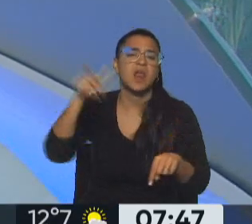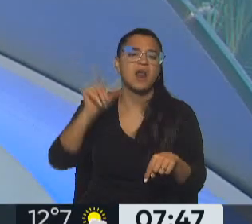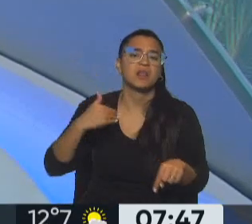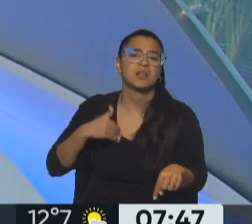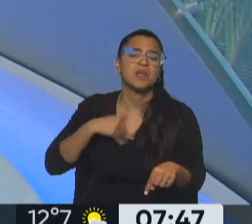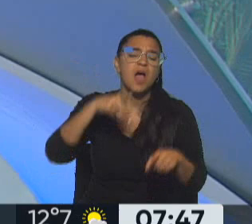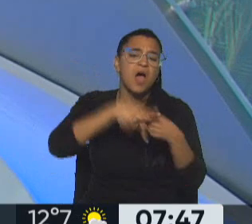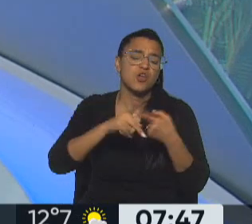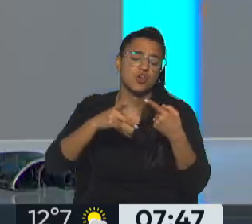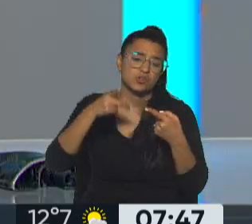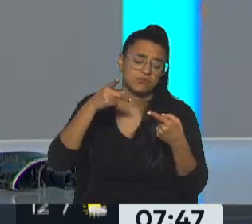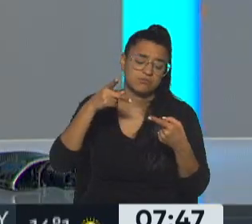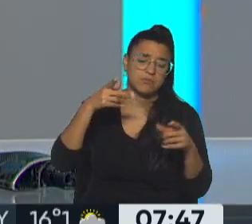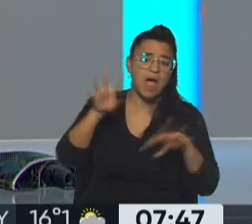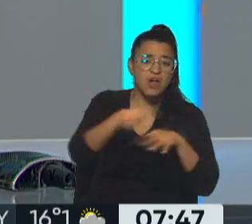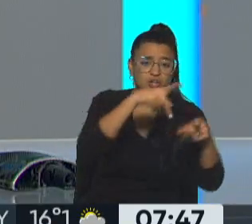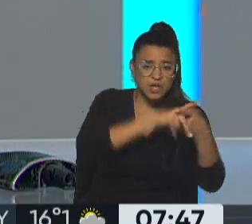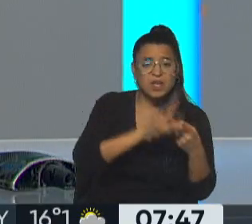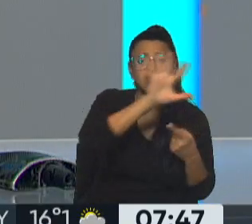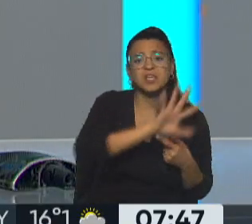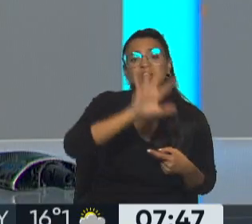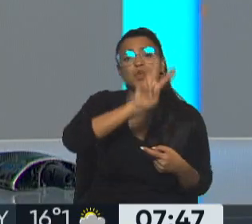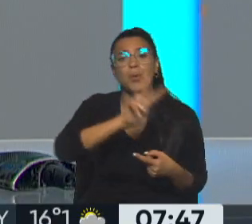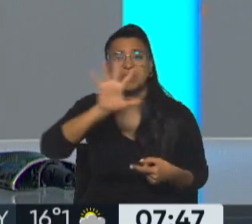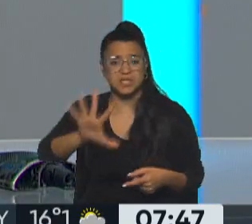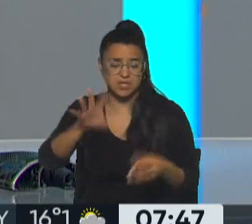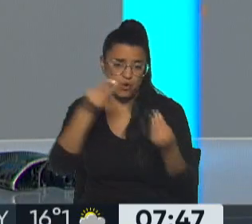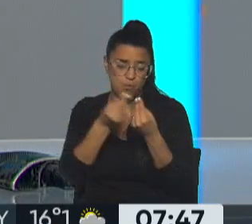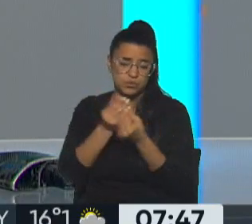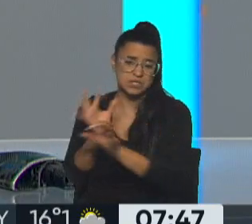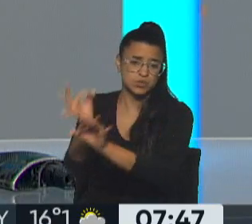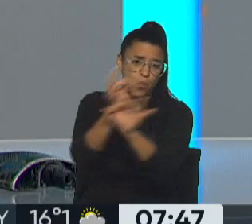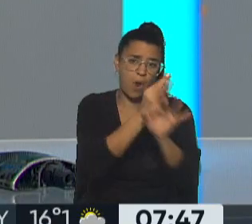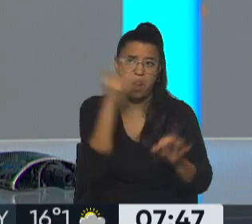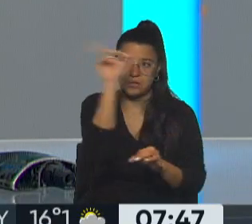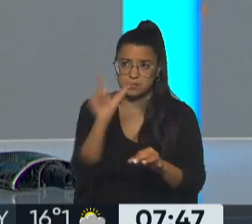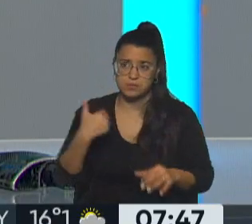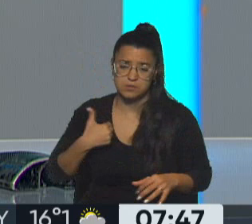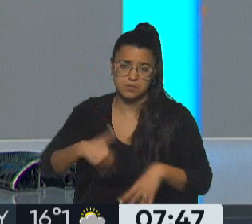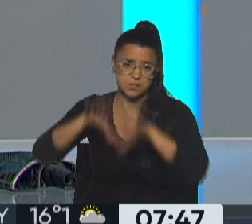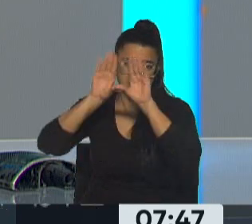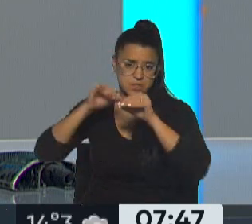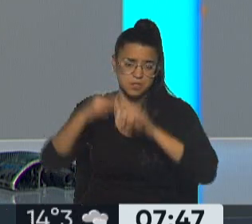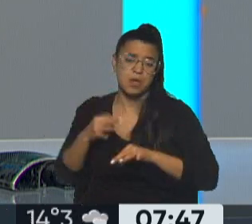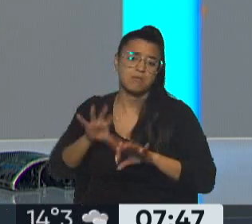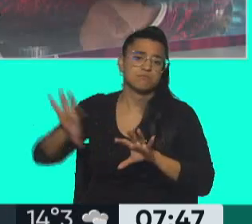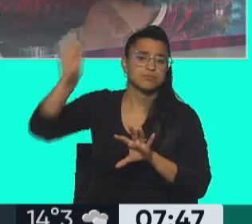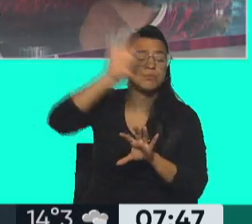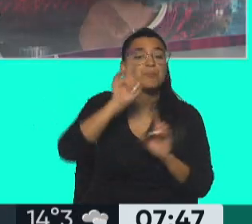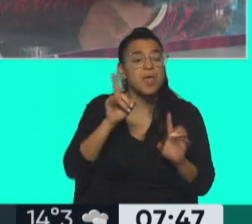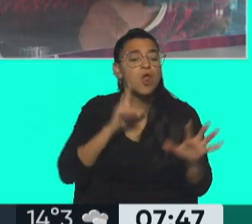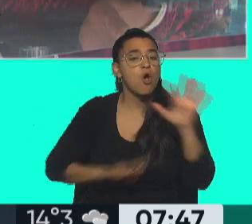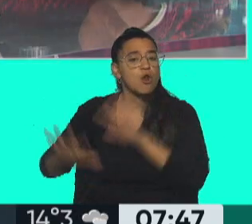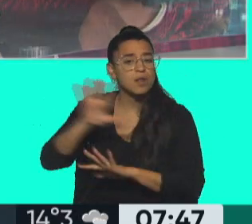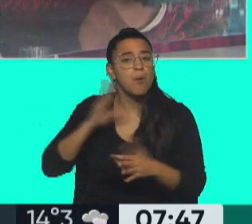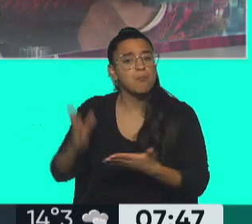agrotécnicas hay 525 son muchas y están distribuidas en todo el país y los organismos acompañan